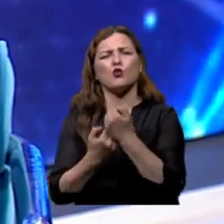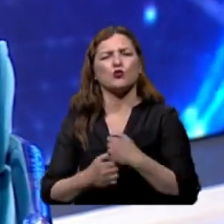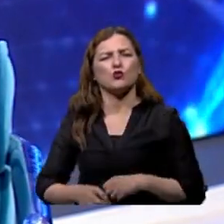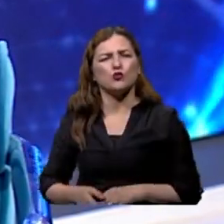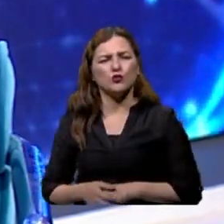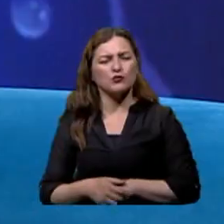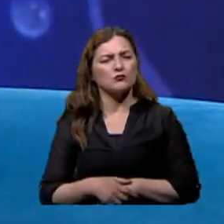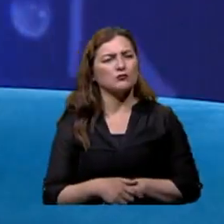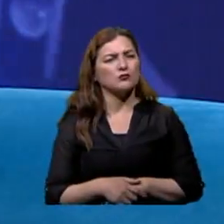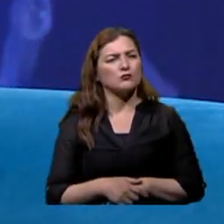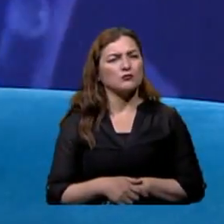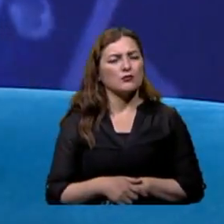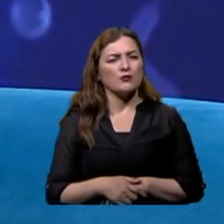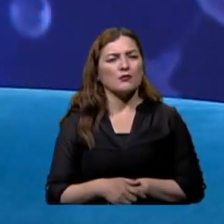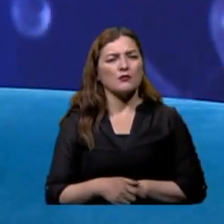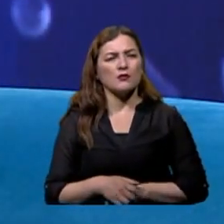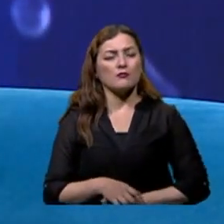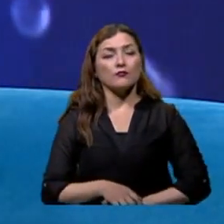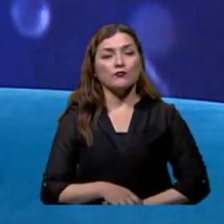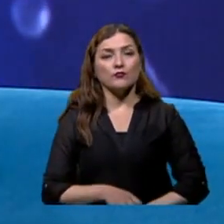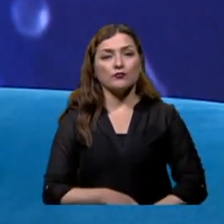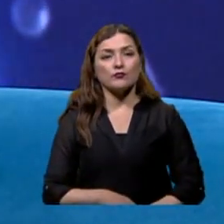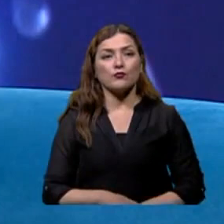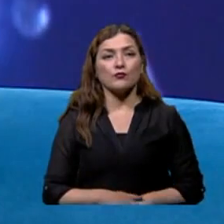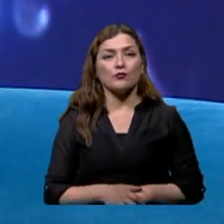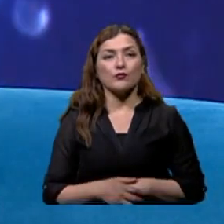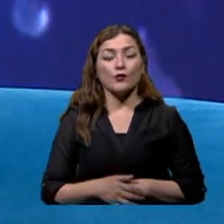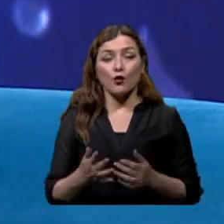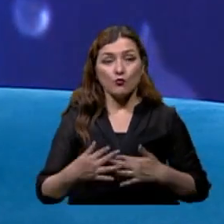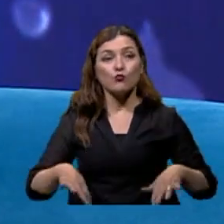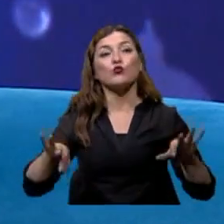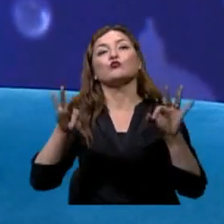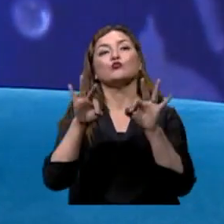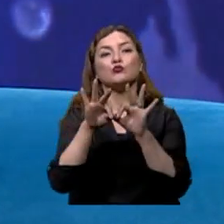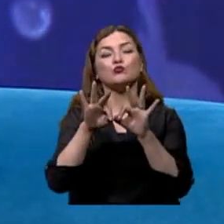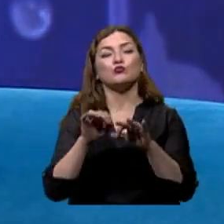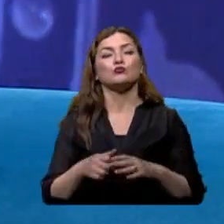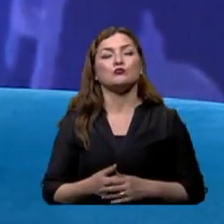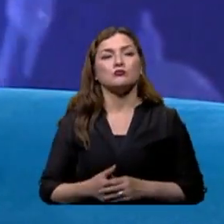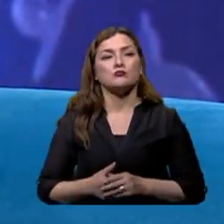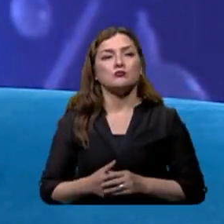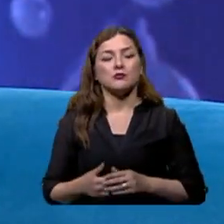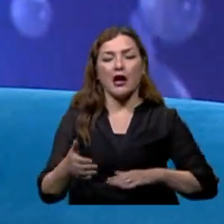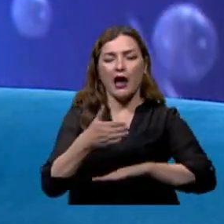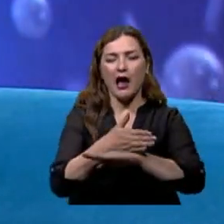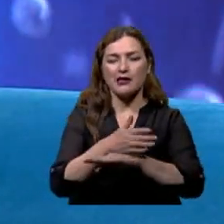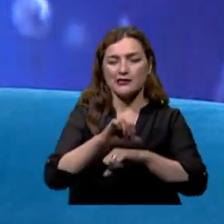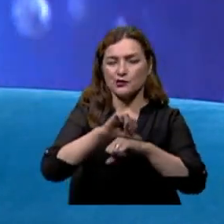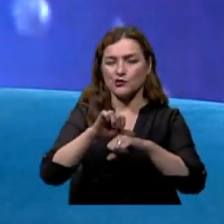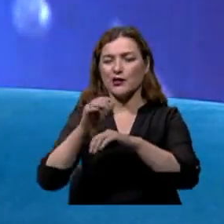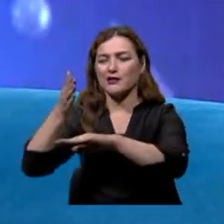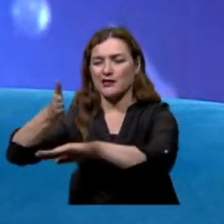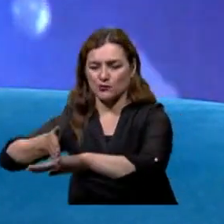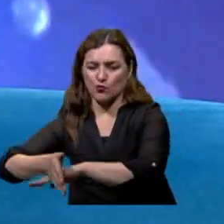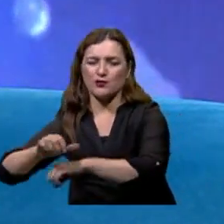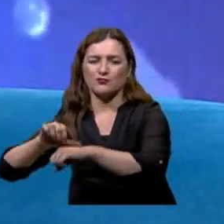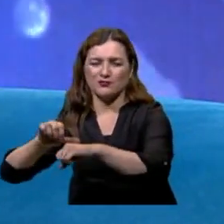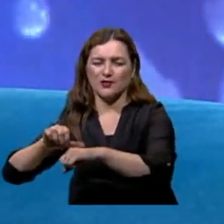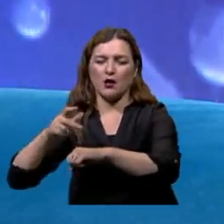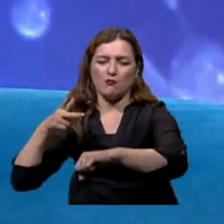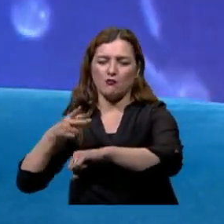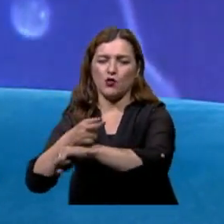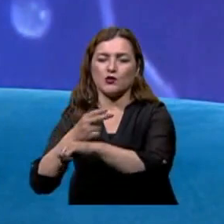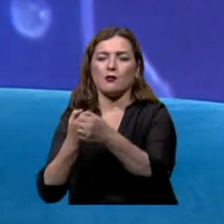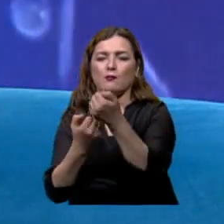este tipo de pacientes? Bueno, es muy importante, como le mencionaba, antes de la cirugía y después de la cirugía. Después de la cirugía, el